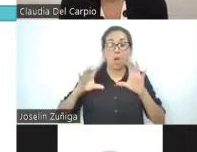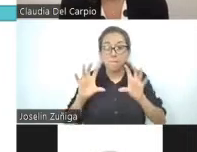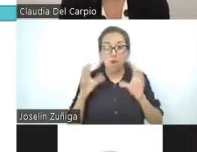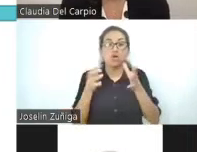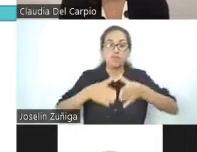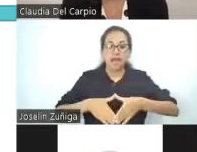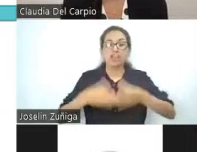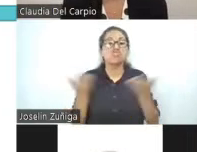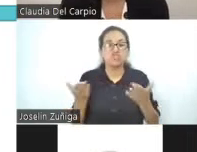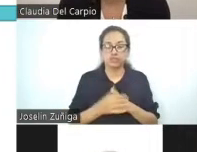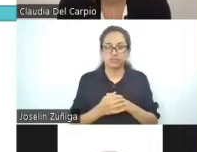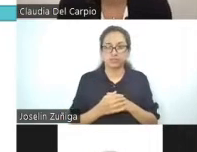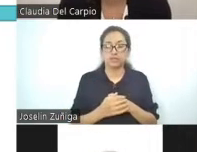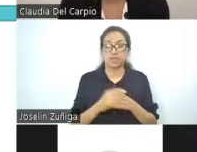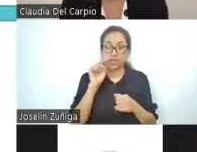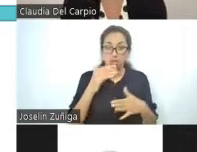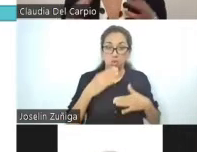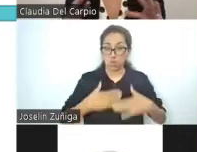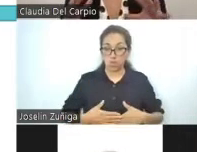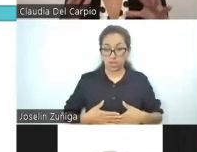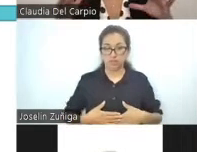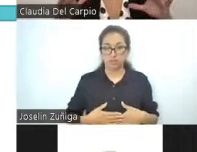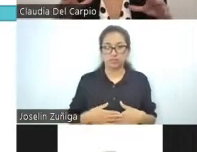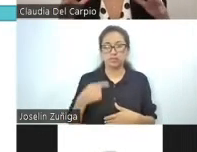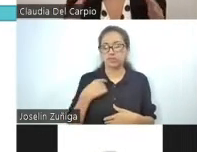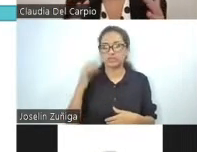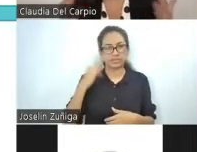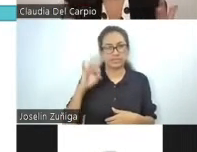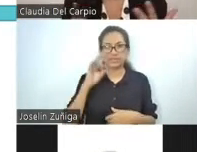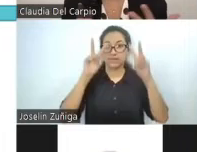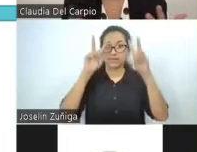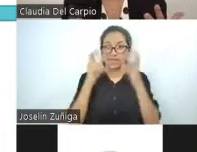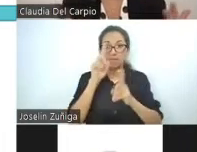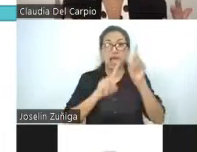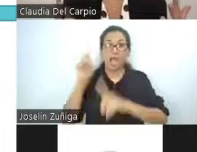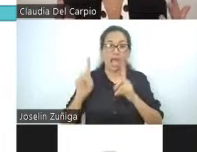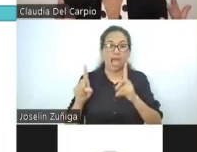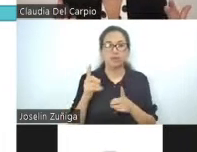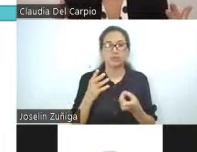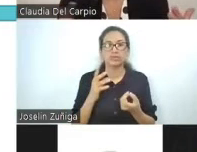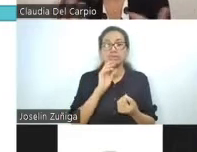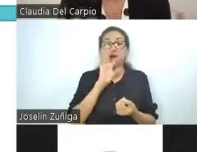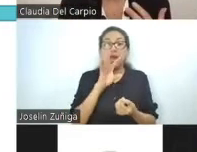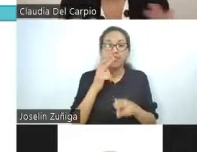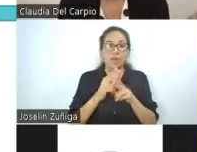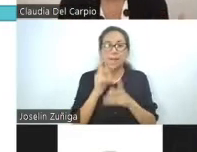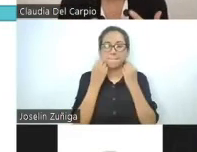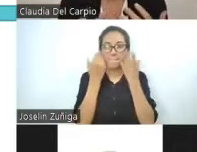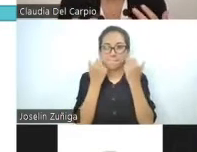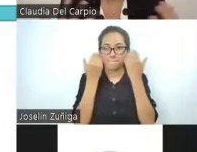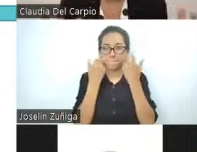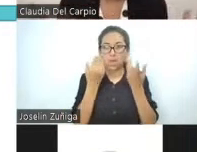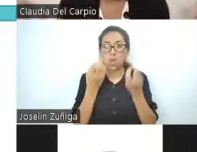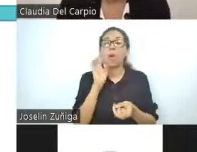nuestra anatomía en esta zona a veces sigue siendo un tema tan tabú que ¿cuántas de